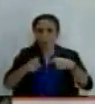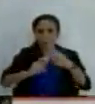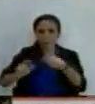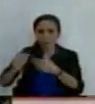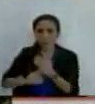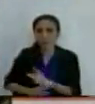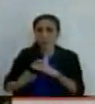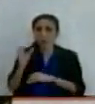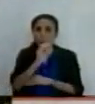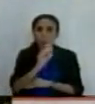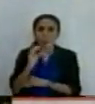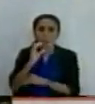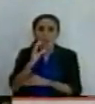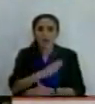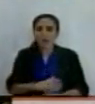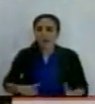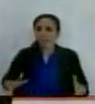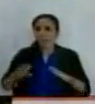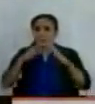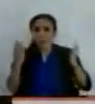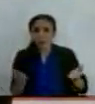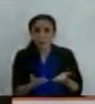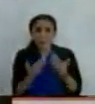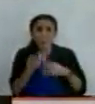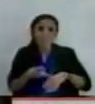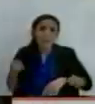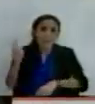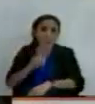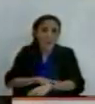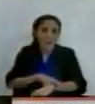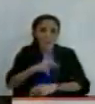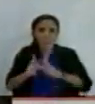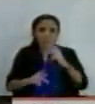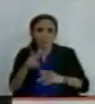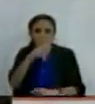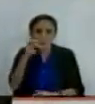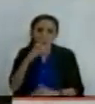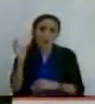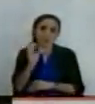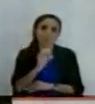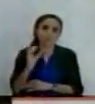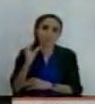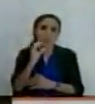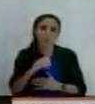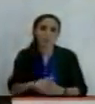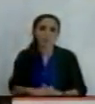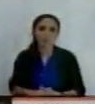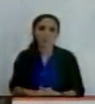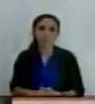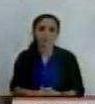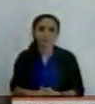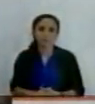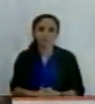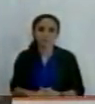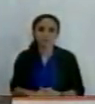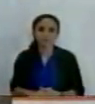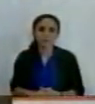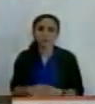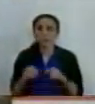Colombia al estatus de campeón mundial produciendo droga? ¿Con qué moral? Pero ahí el